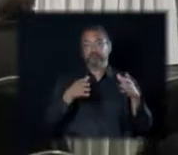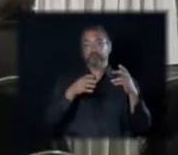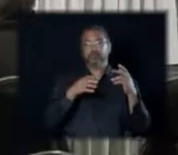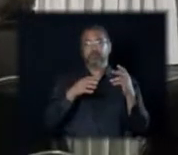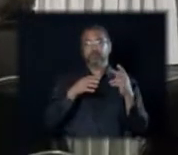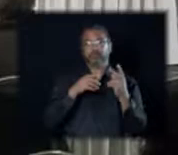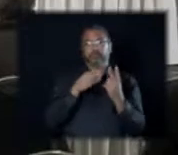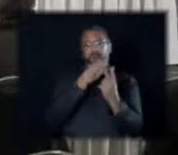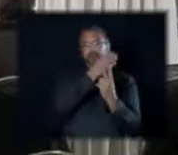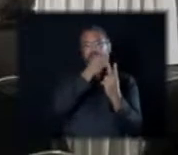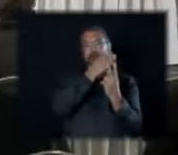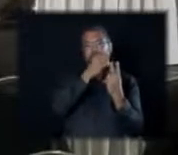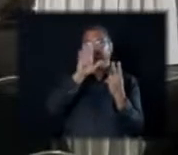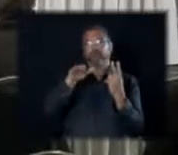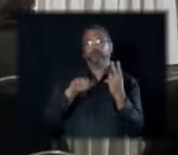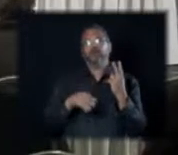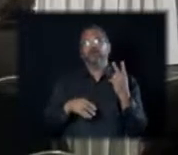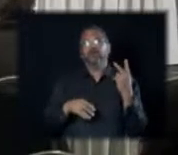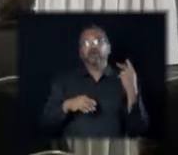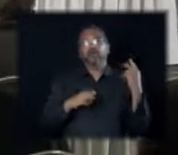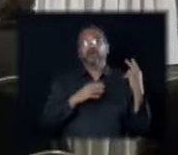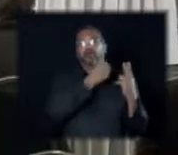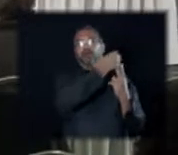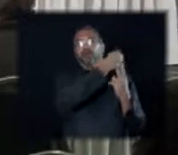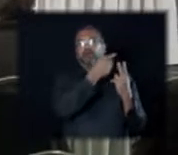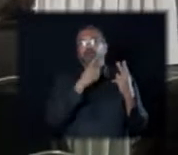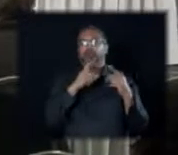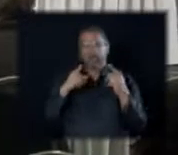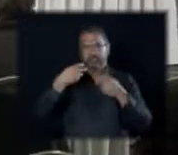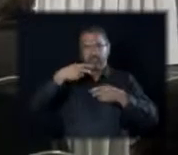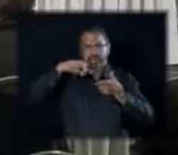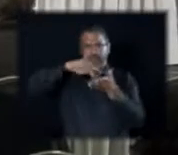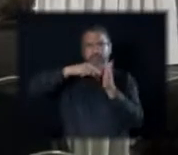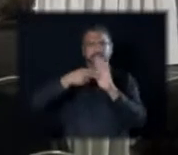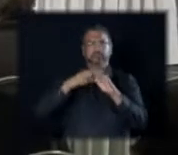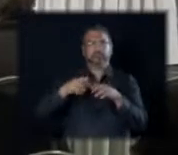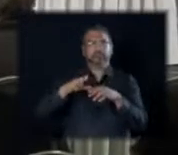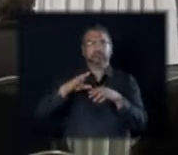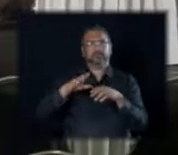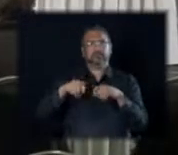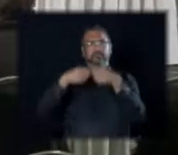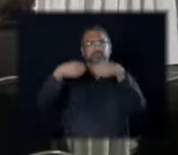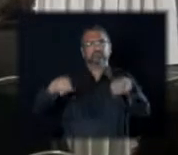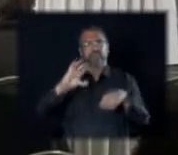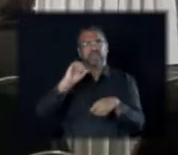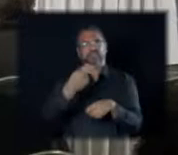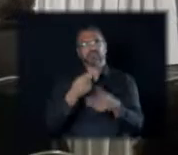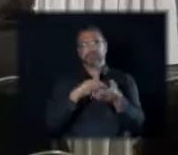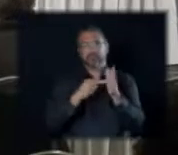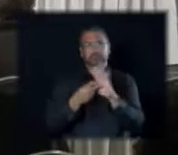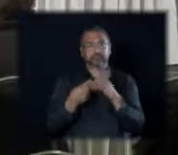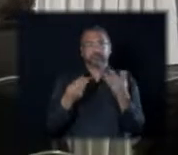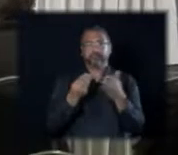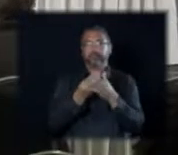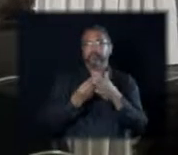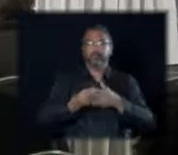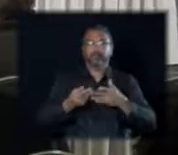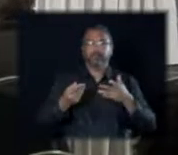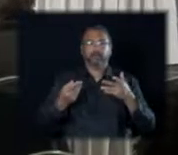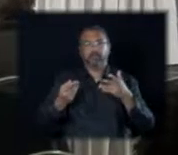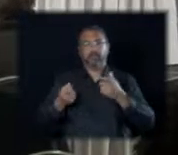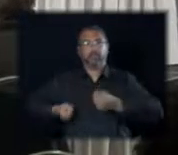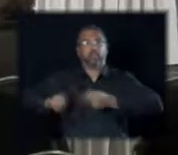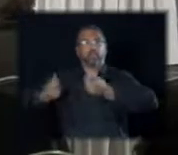de continuar. Hemos estado hablando sobre efectivo, pero el problema con el efectivo surge del hecho de que estábamos gastando